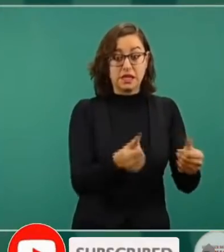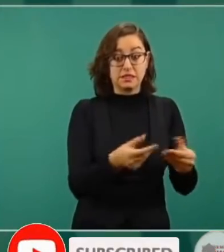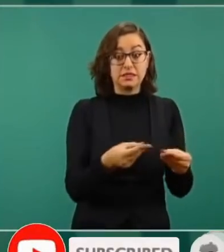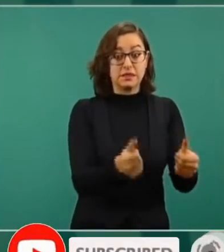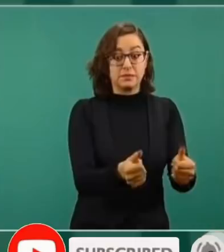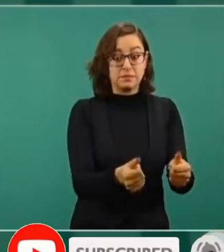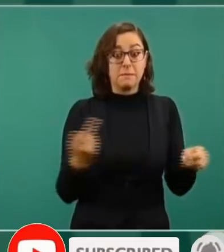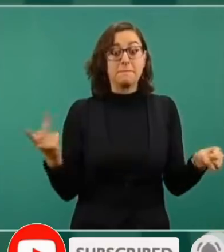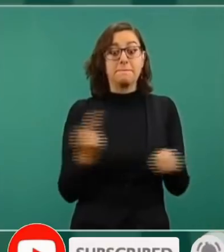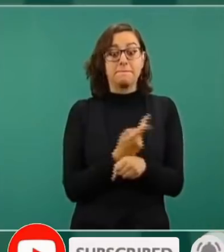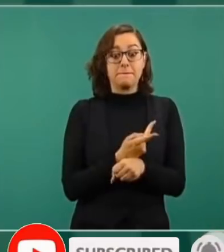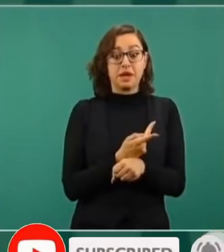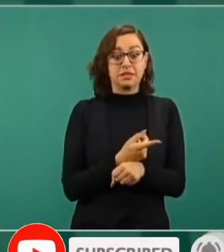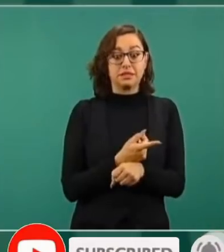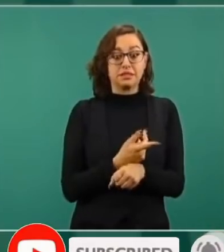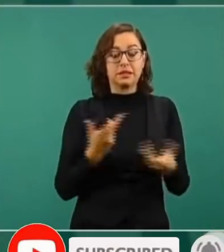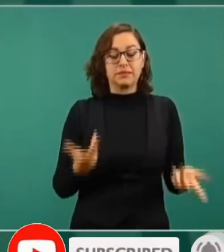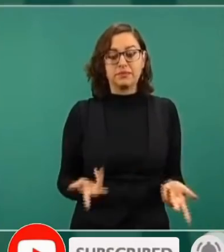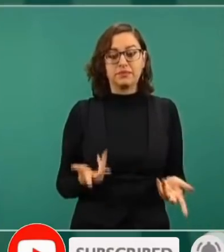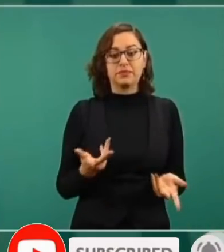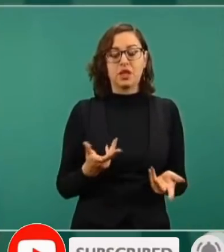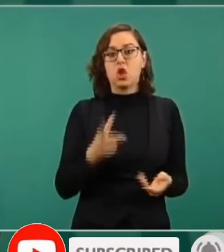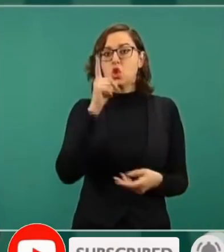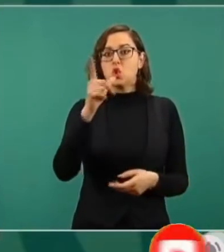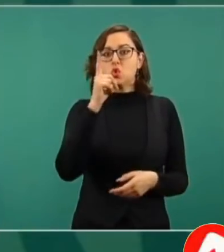las centrales eléctricas más caras.